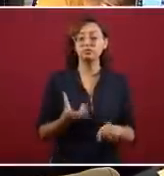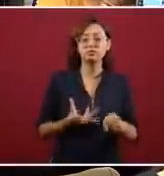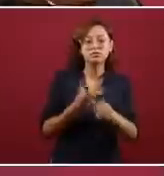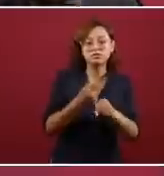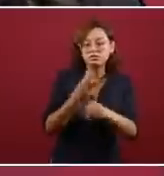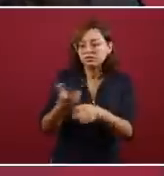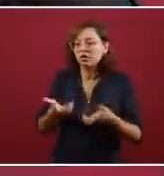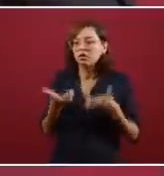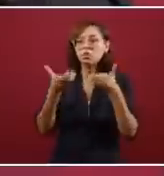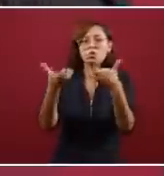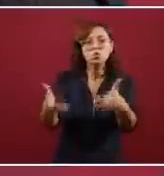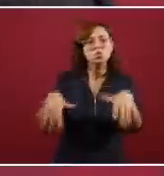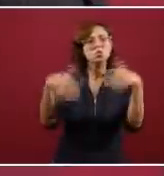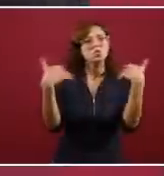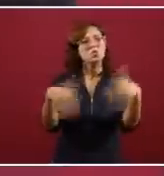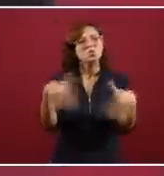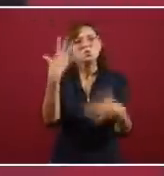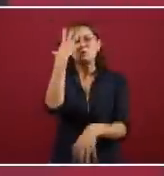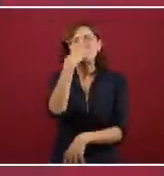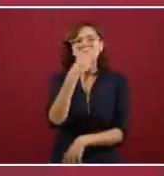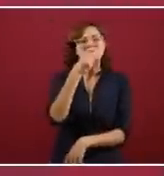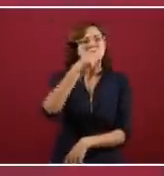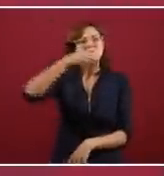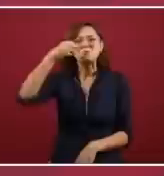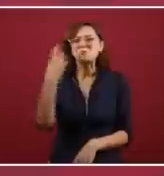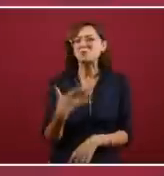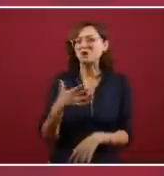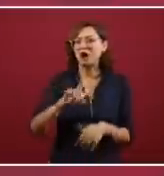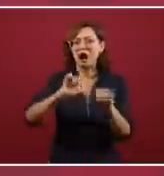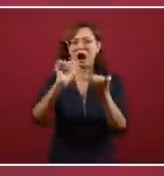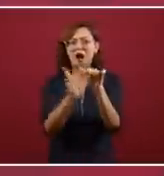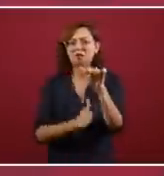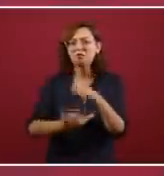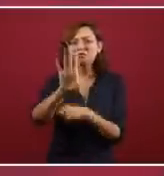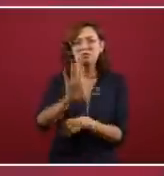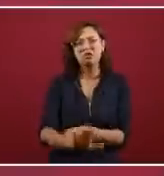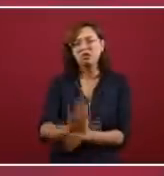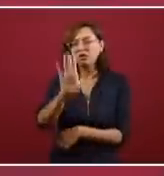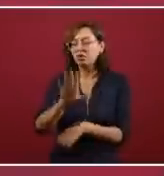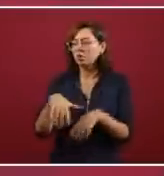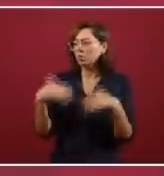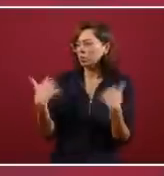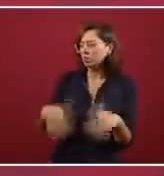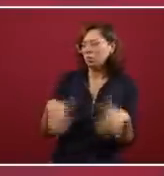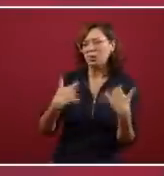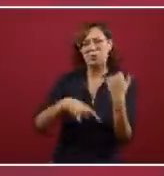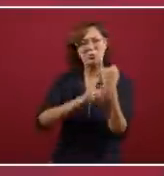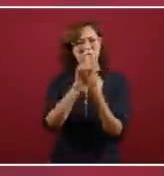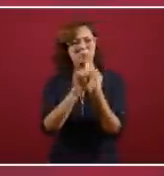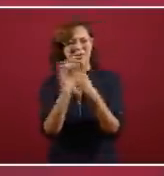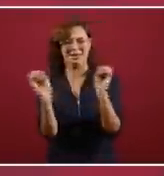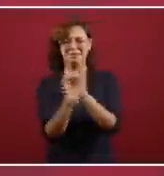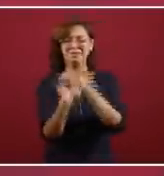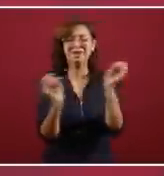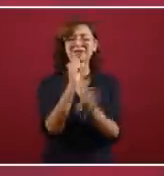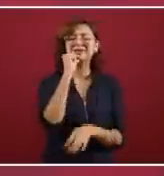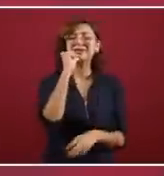mujeres, y no hemos tenido problemas de